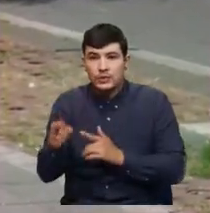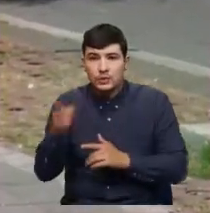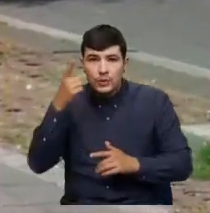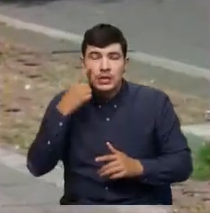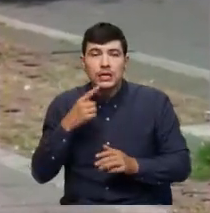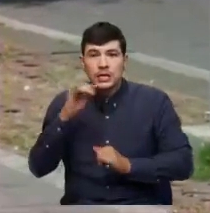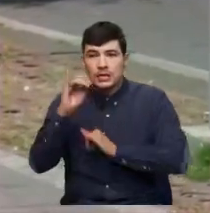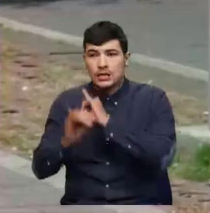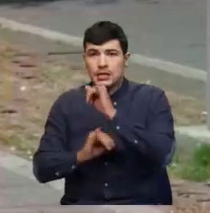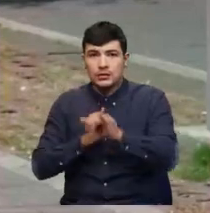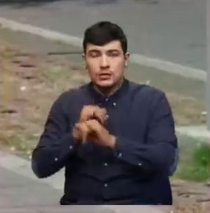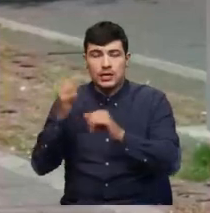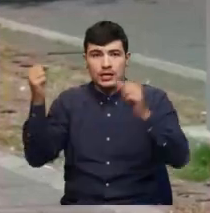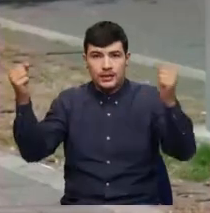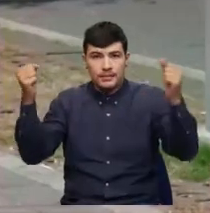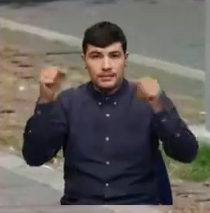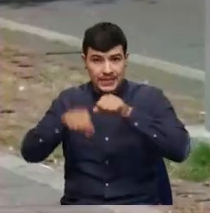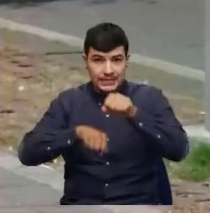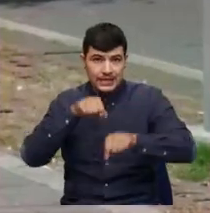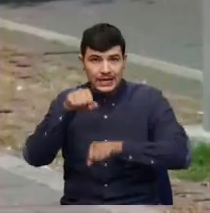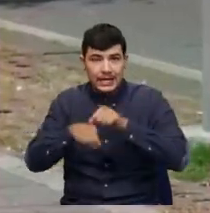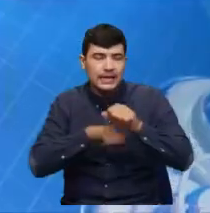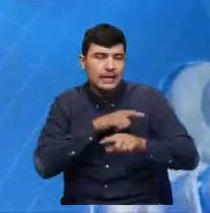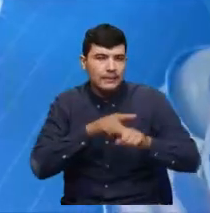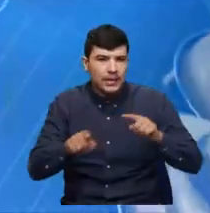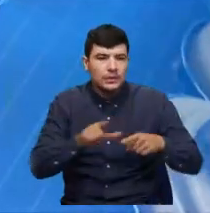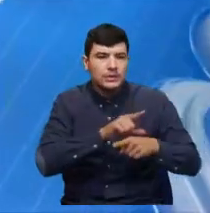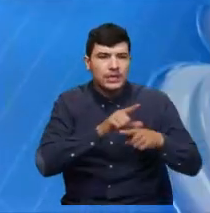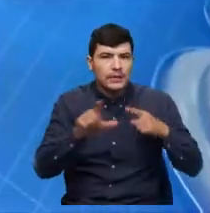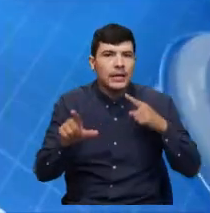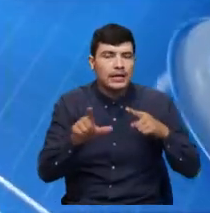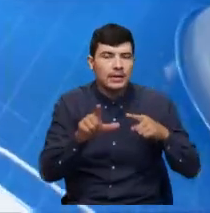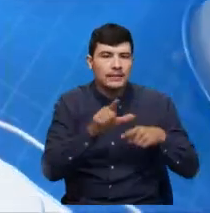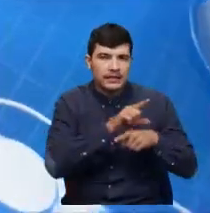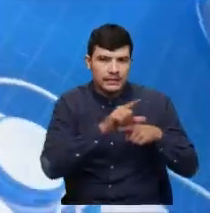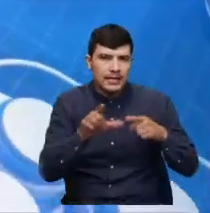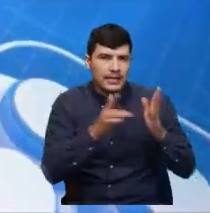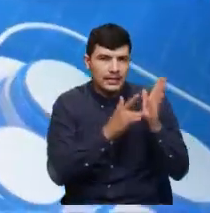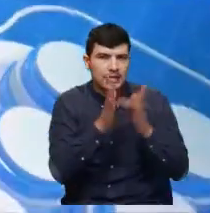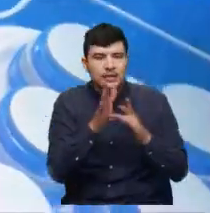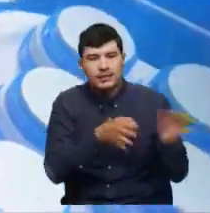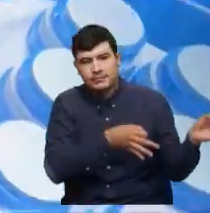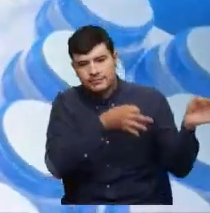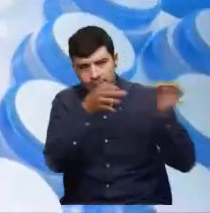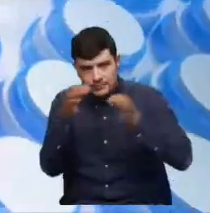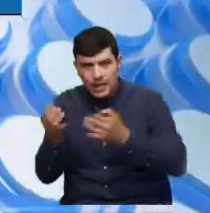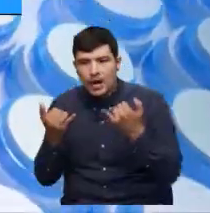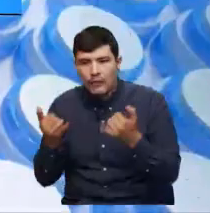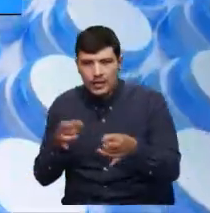de la Bicicleta. Sin embargo, por motivo de la Semana Santa, se tuvo que correr a estas fechas.